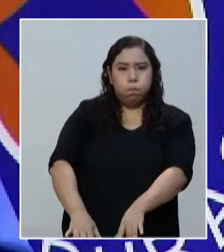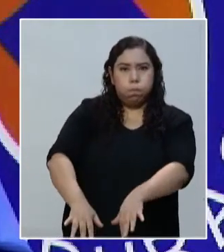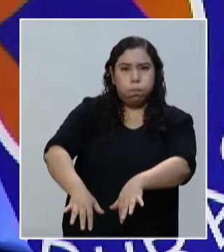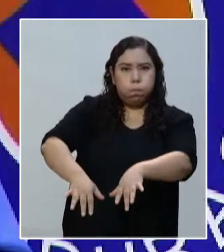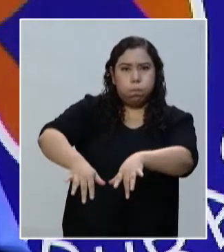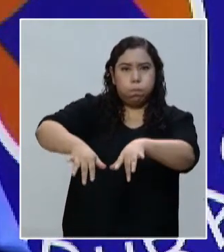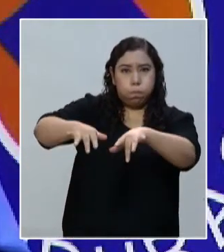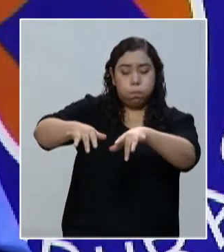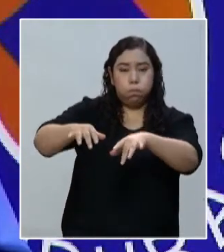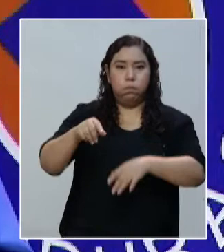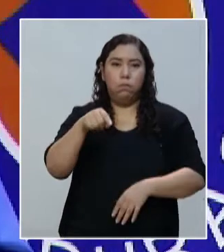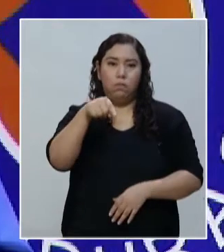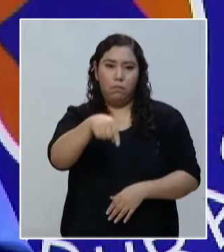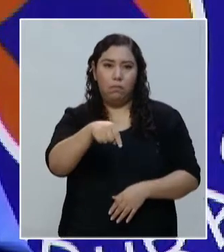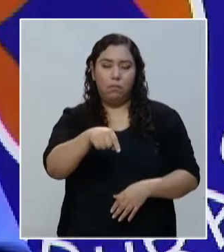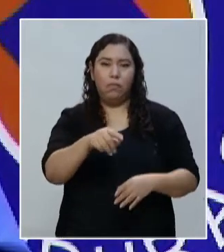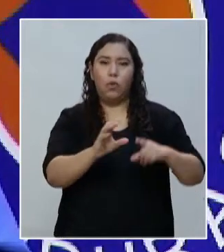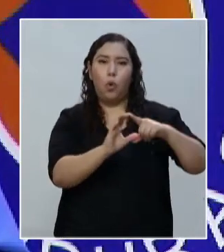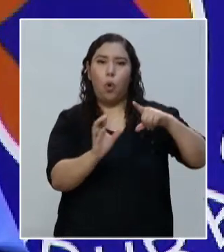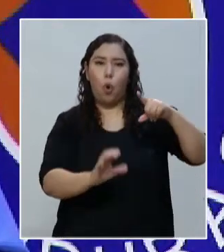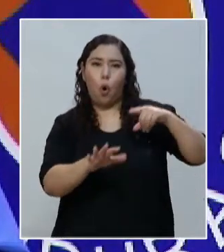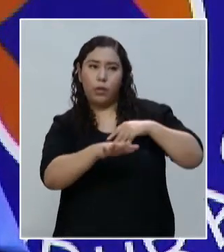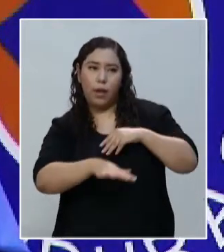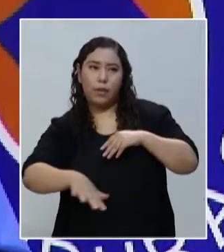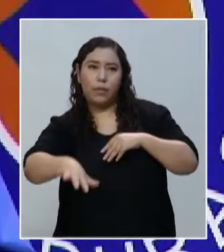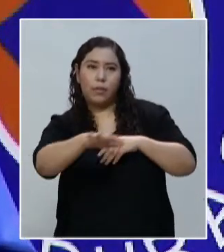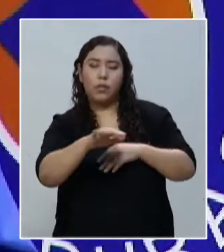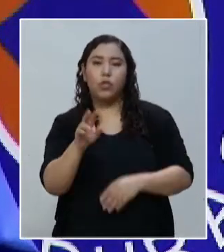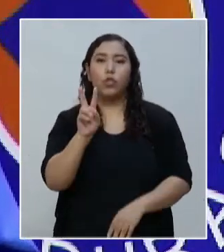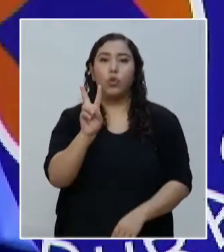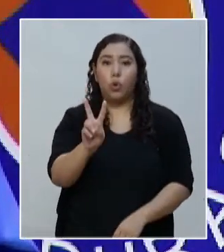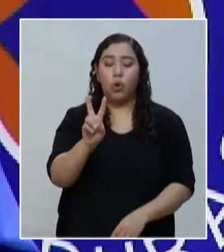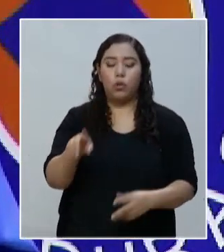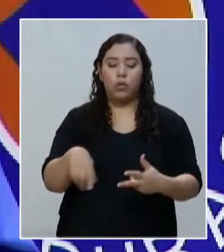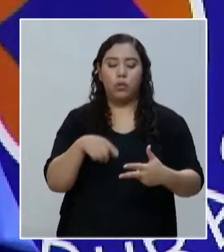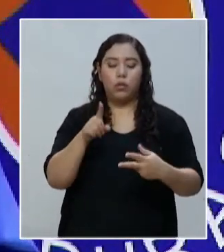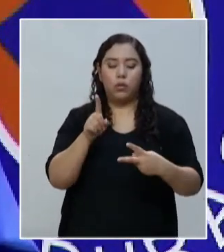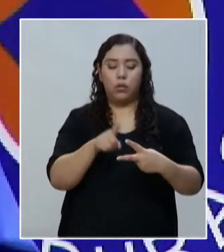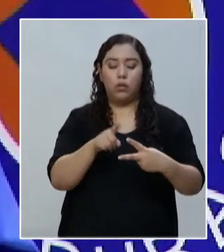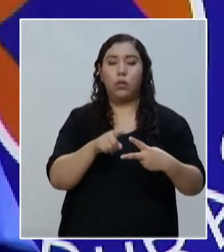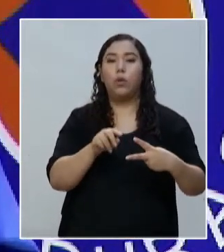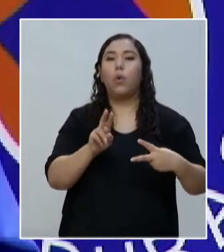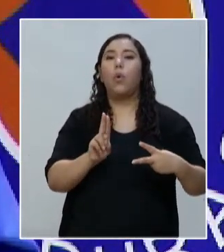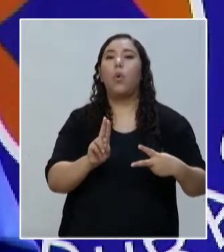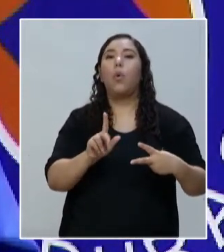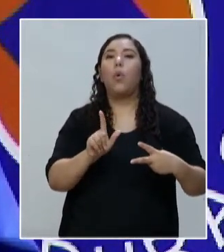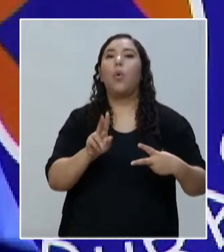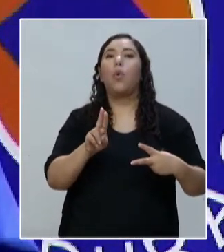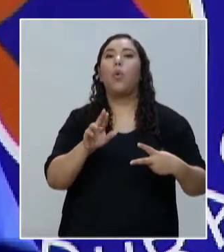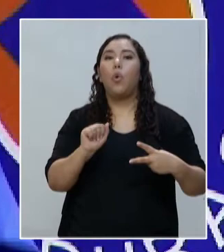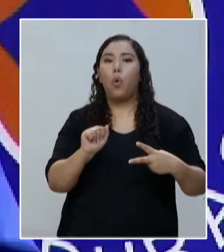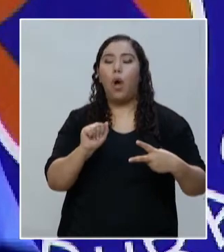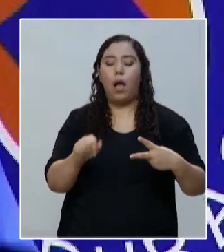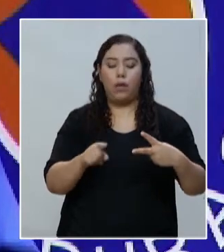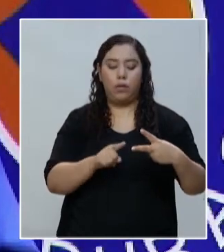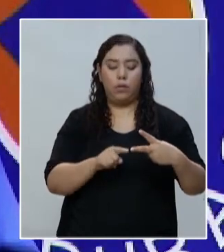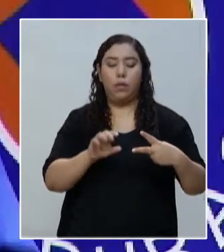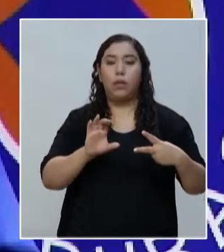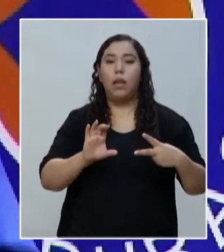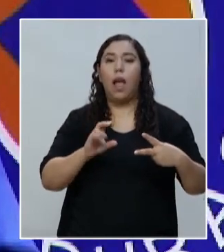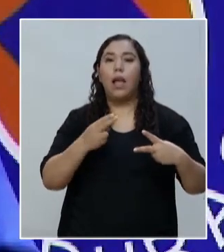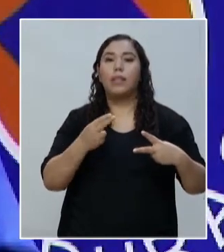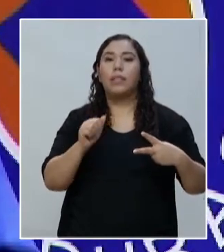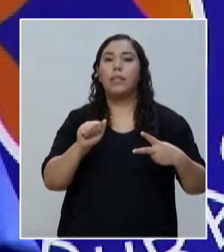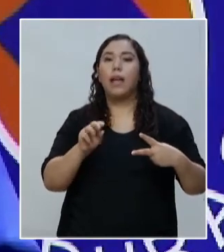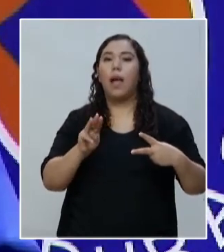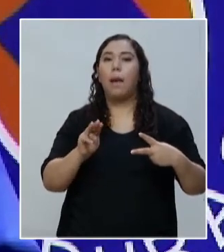el Valle de Sula, como son el Chamelecón y el Ulúa, nos va a arrojar una gran cantidad de agua. Por